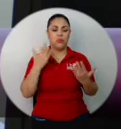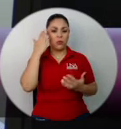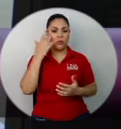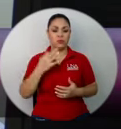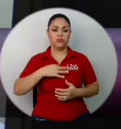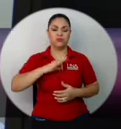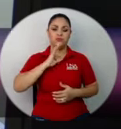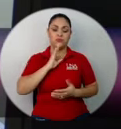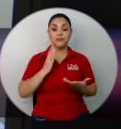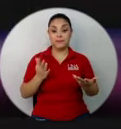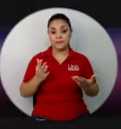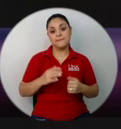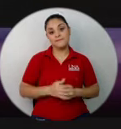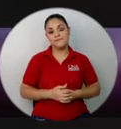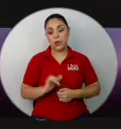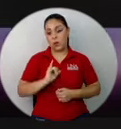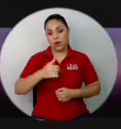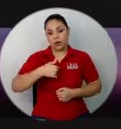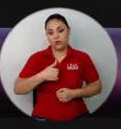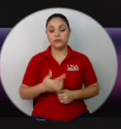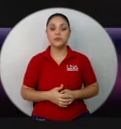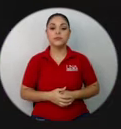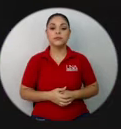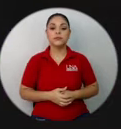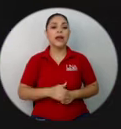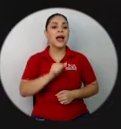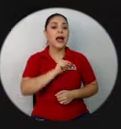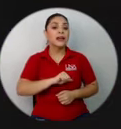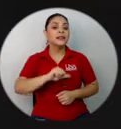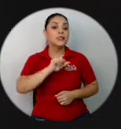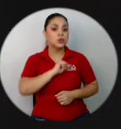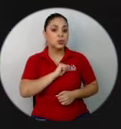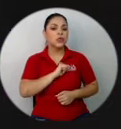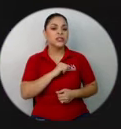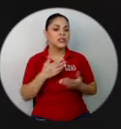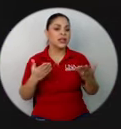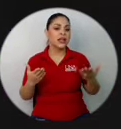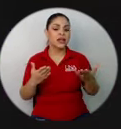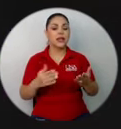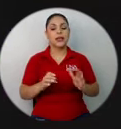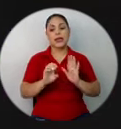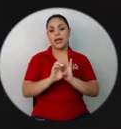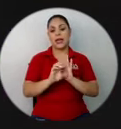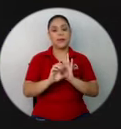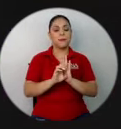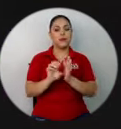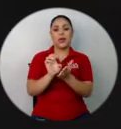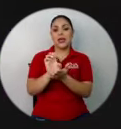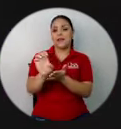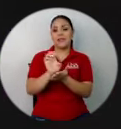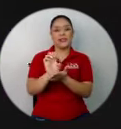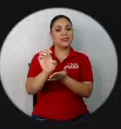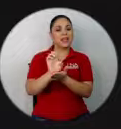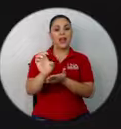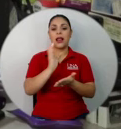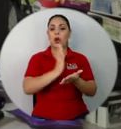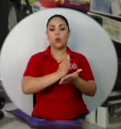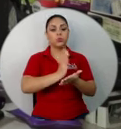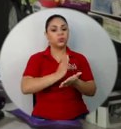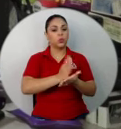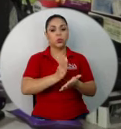en ese momento. Actitudes como de evitar el mobbing laboral, que es algo que se da